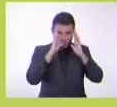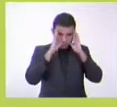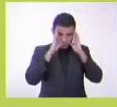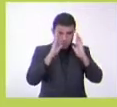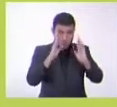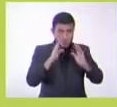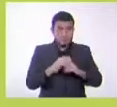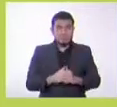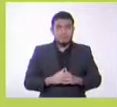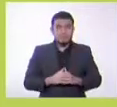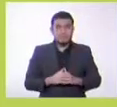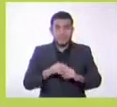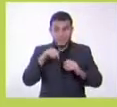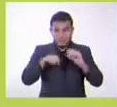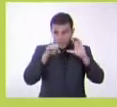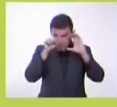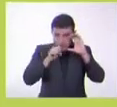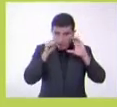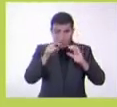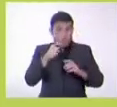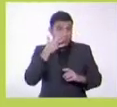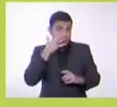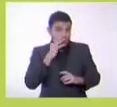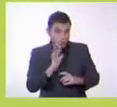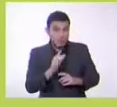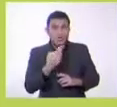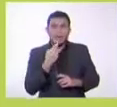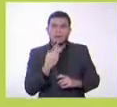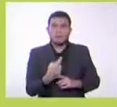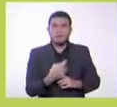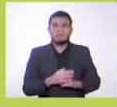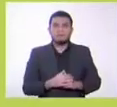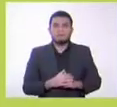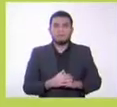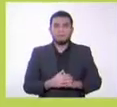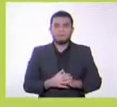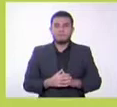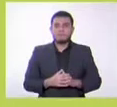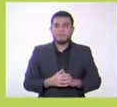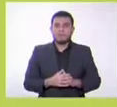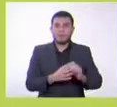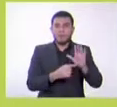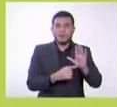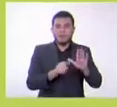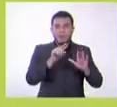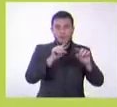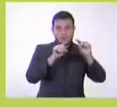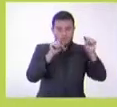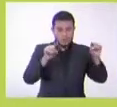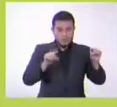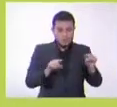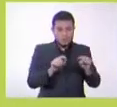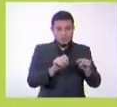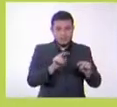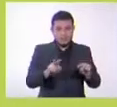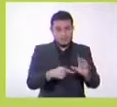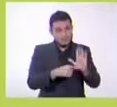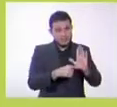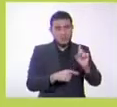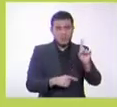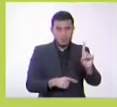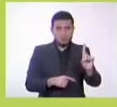este video, podrás contestar las siguientes preguntas que aparecen en tu pantalla. Pregunta